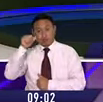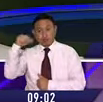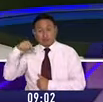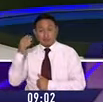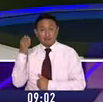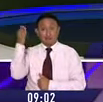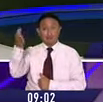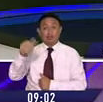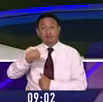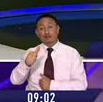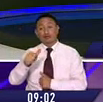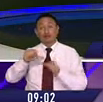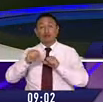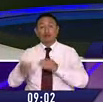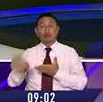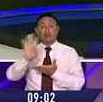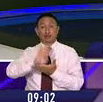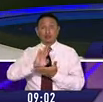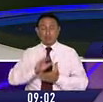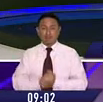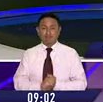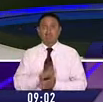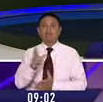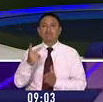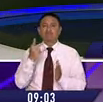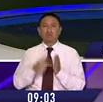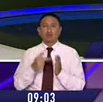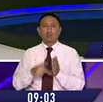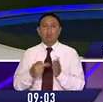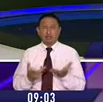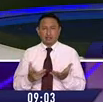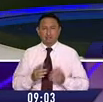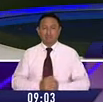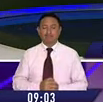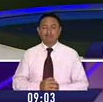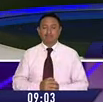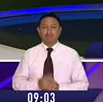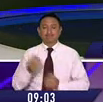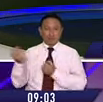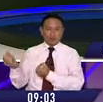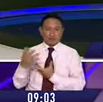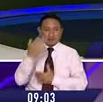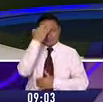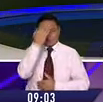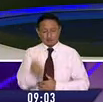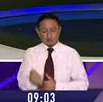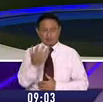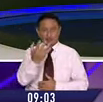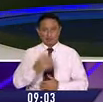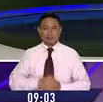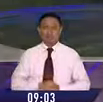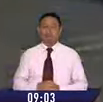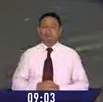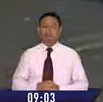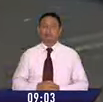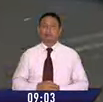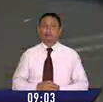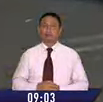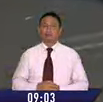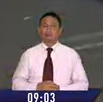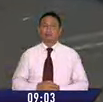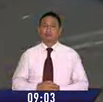allá en el otro palacio, en el Palacio Legislativo. ¿Qué sucede en el Palacio Legislativo? Así es, Adri, te escuchamos. Buenos días.